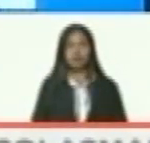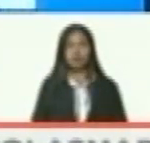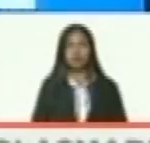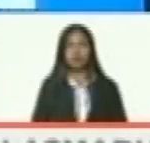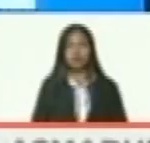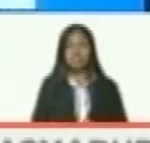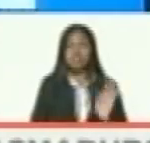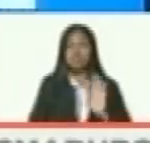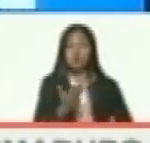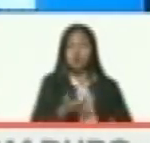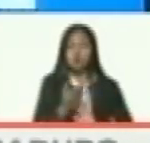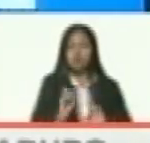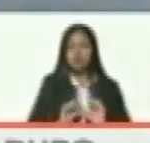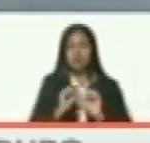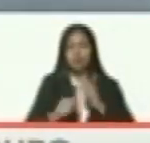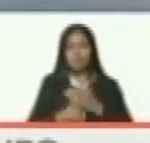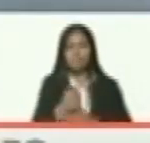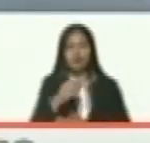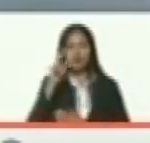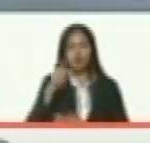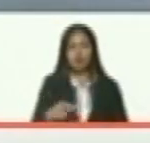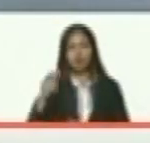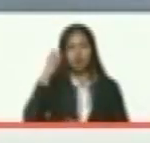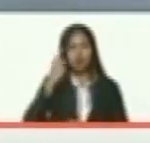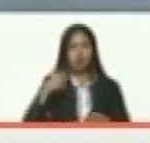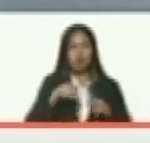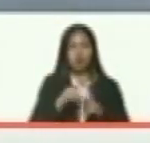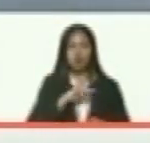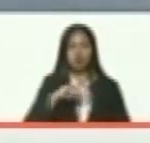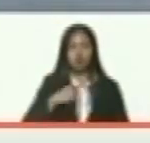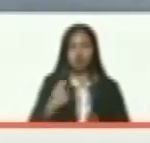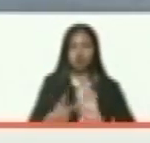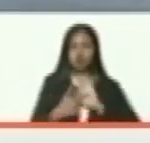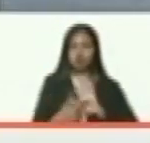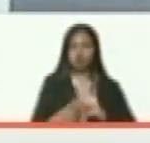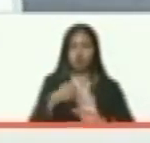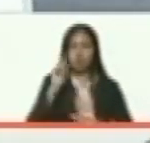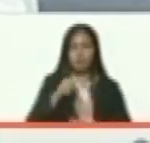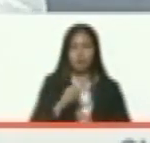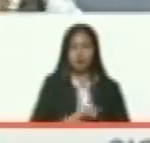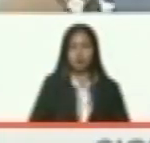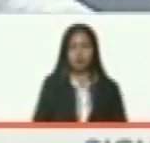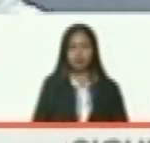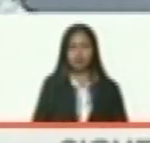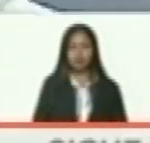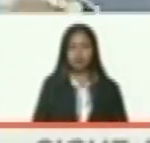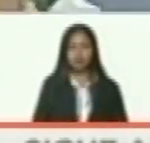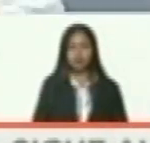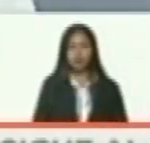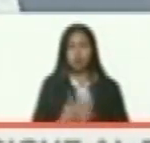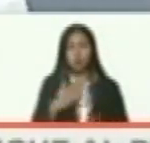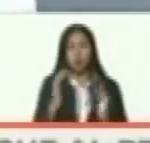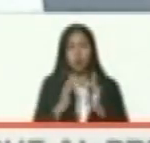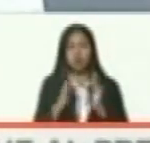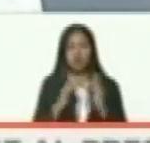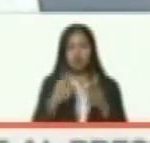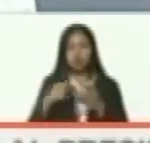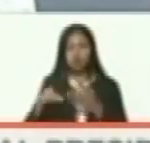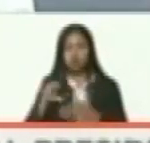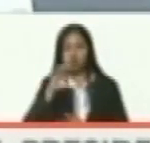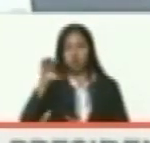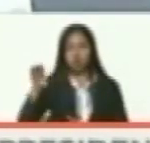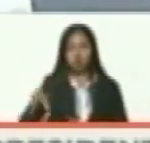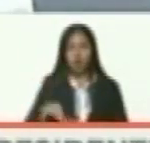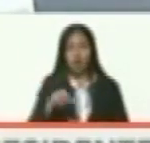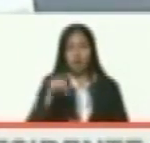Muy importante seguir avanzando todos los días. Yo les voy a mostrar y vamos a hacer un pase a varios estados del